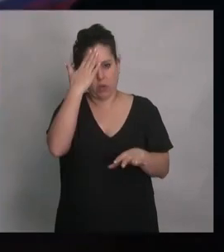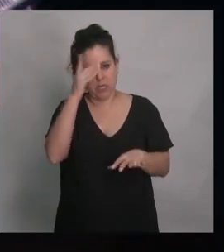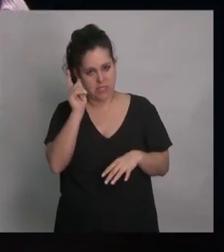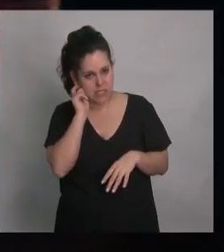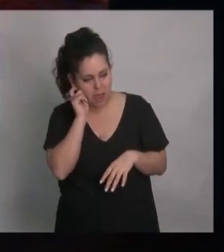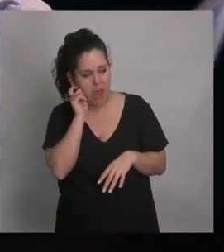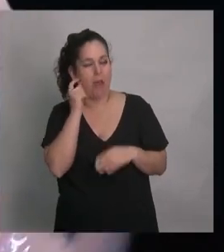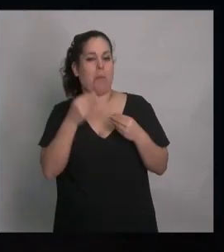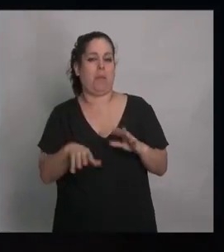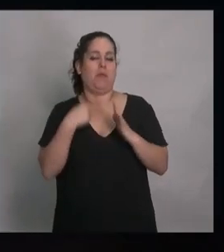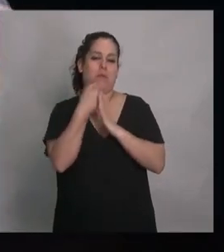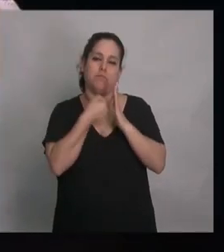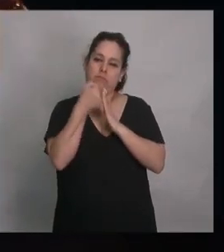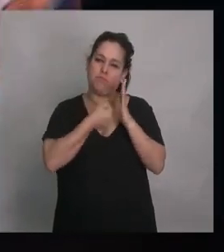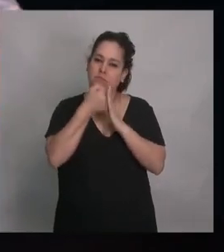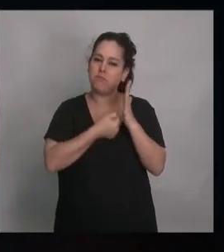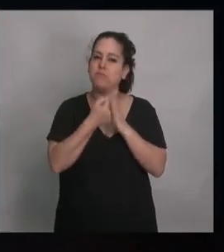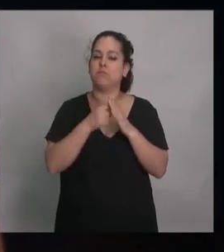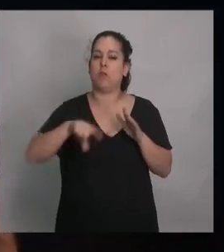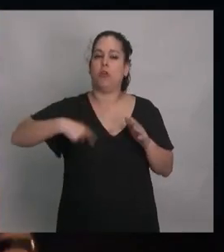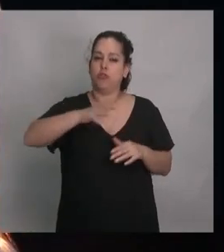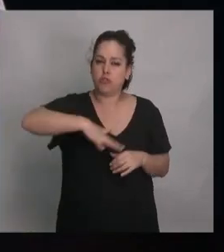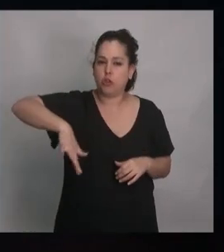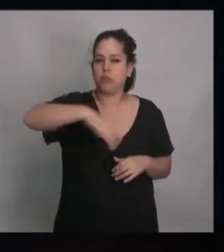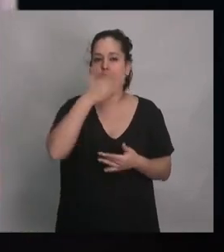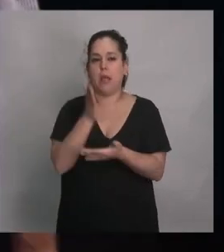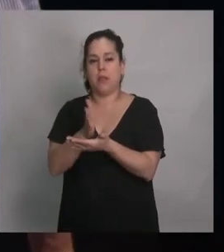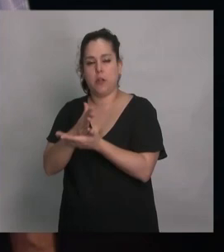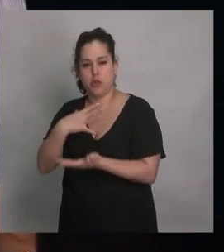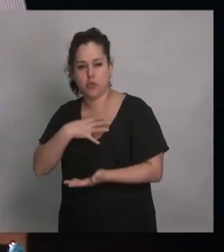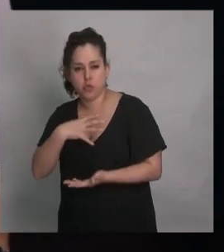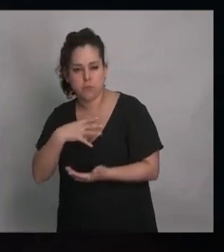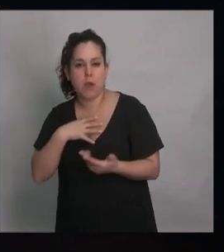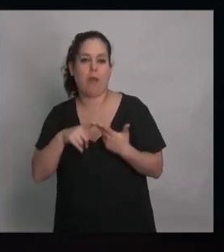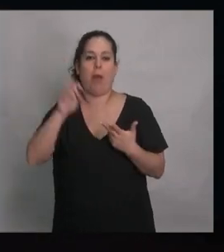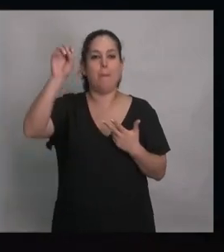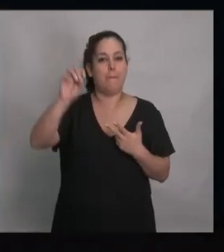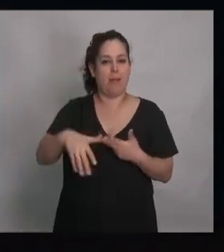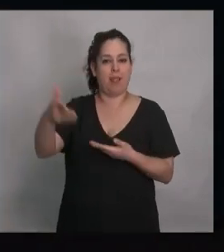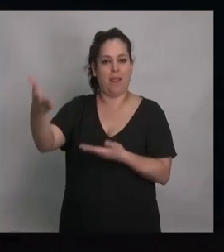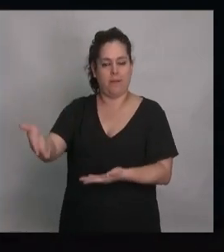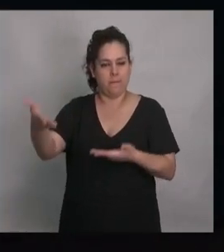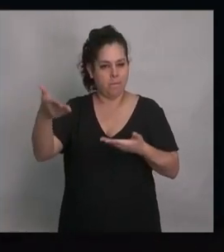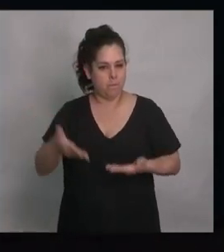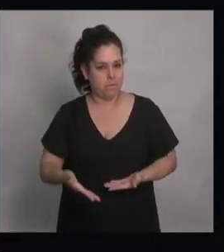su militancia en lo social, en los derechos humanos y acá la tenemos con nosotros.